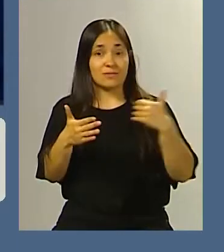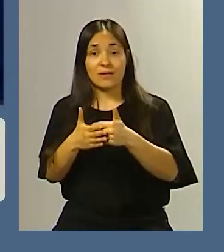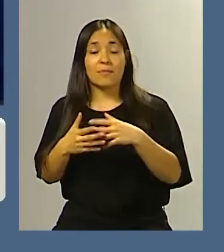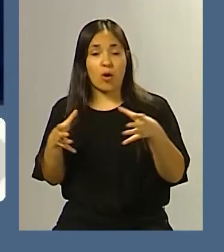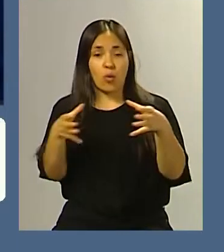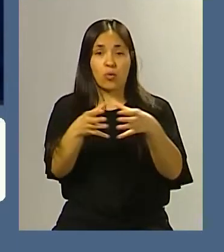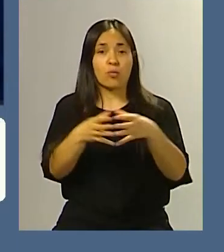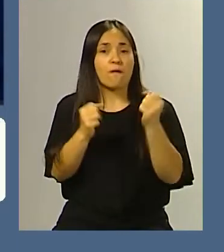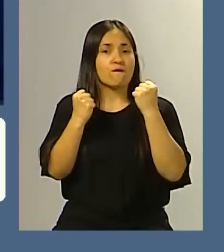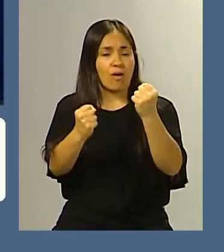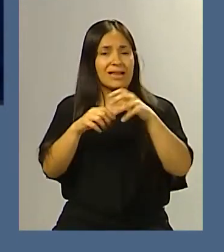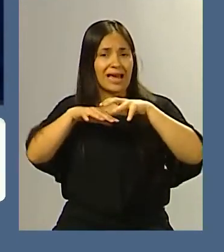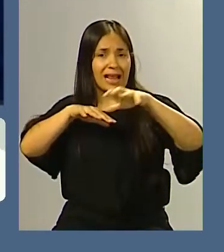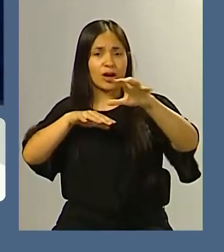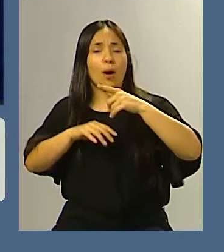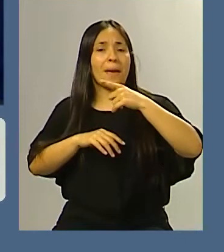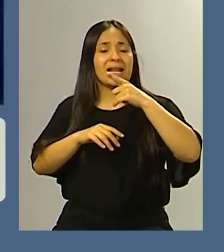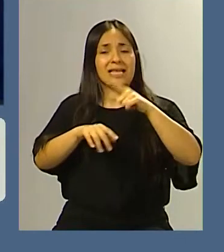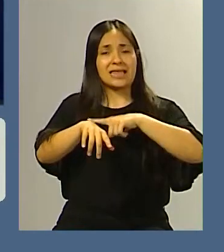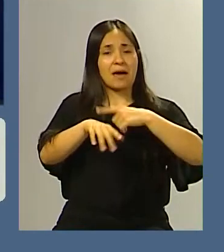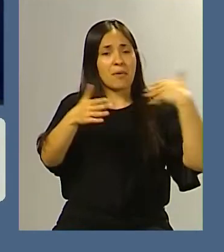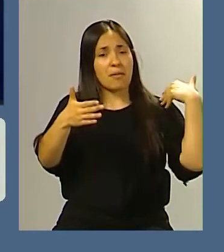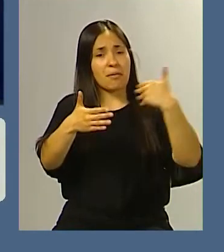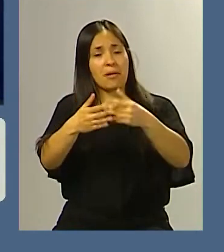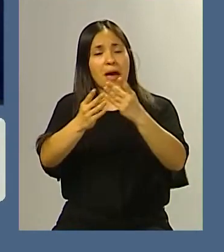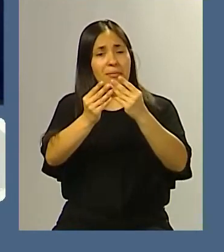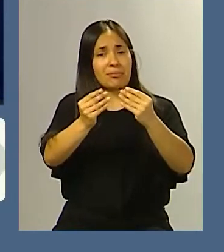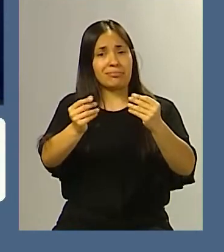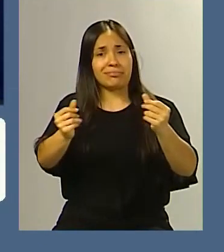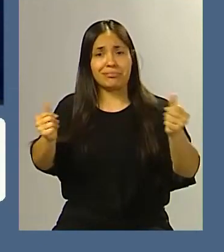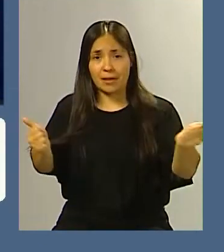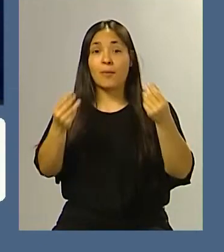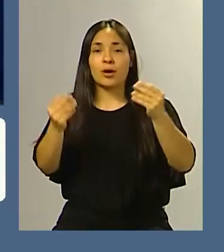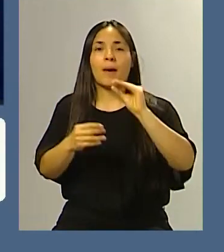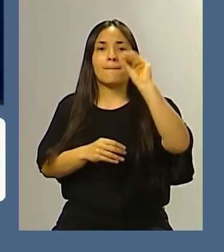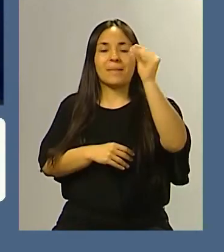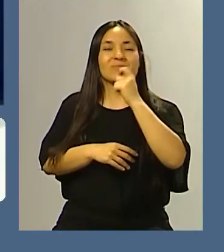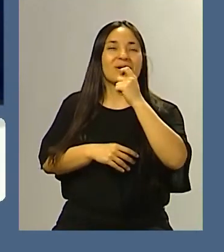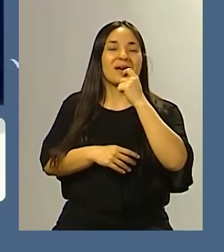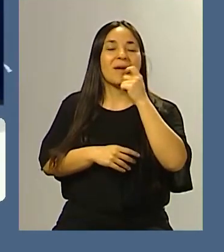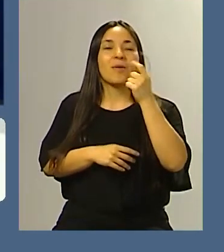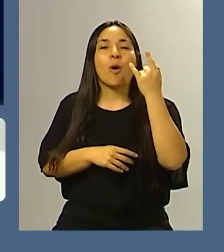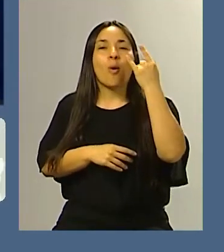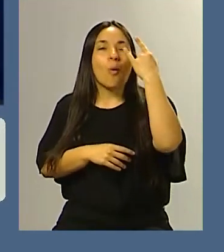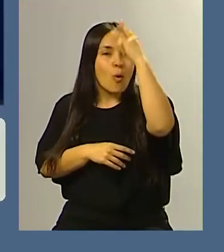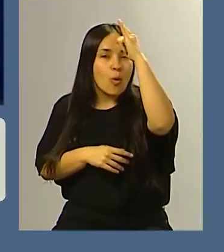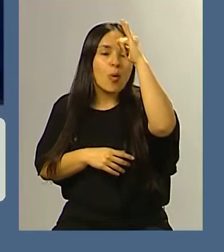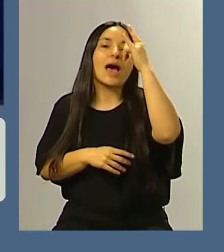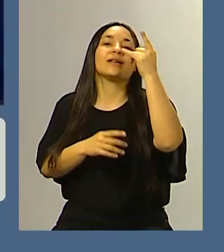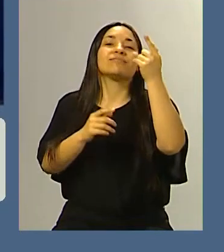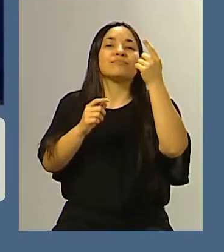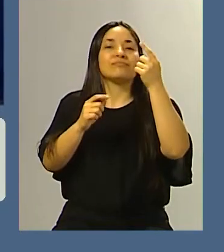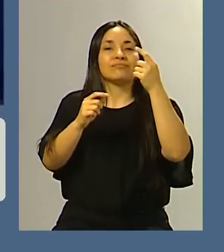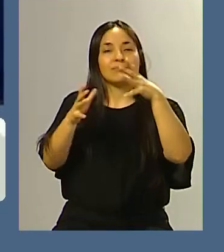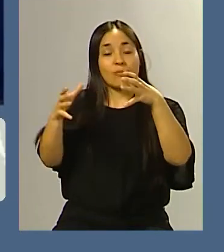muy fuerte regional se fue diluyendo, con algunas medidas que tomaron incluso algunos países como Uruguay, ¿no? Esto de empezar a negociar por fuera